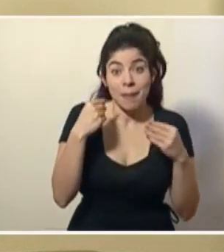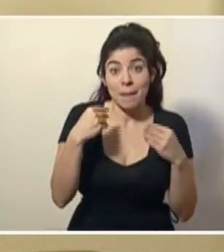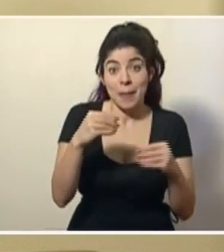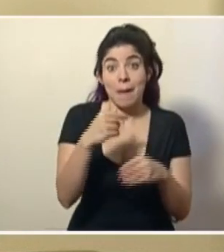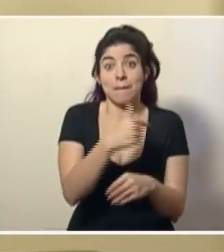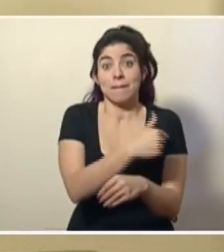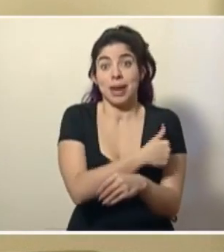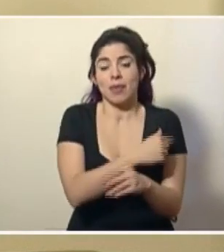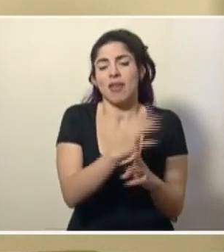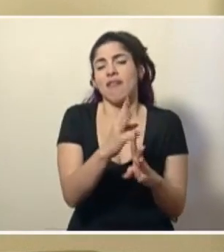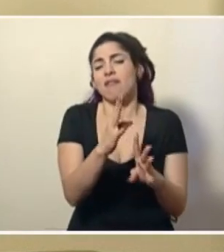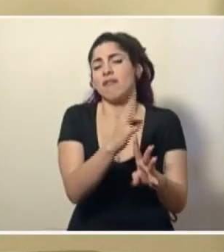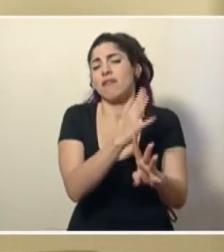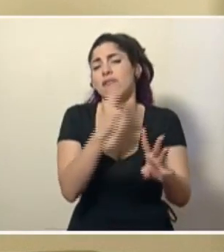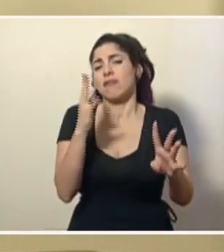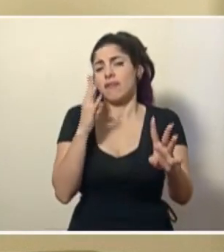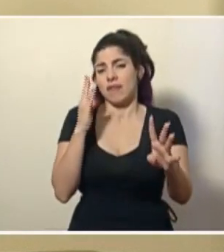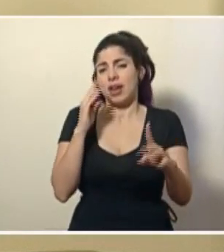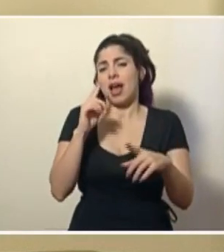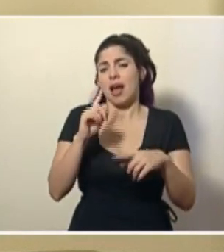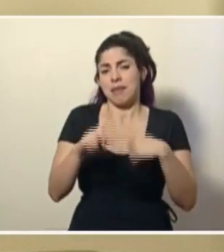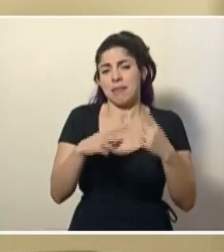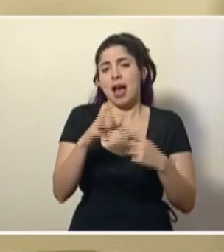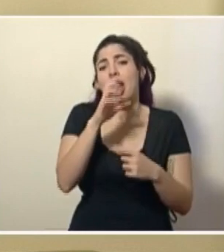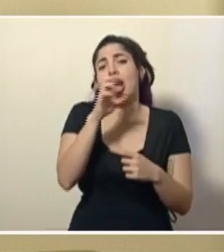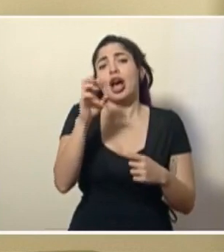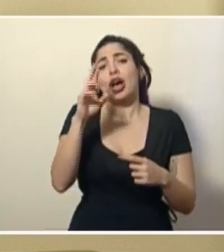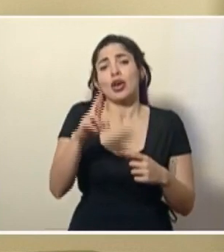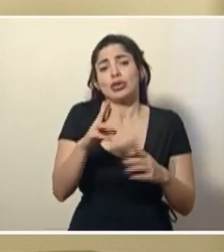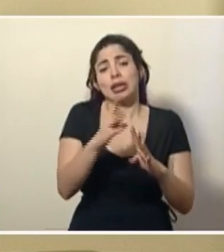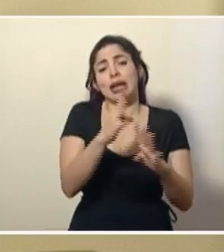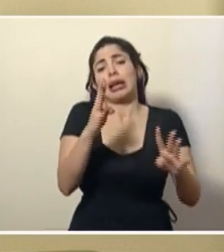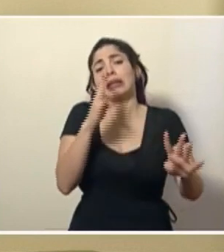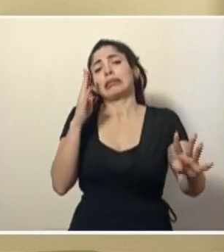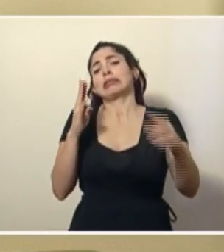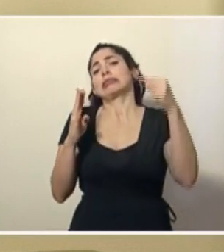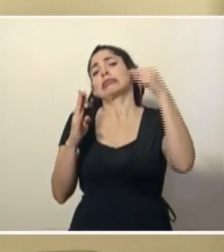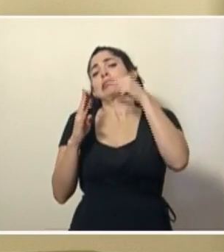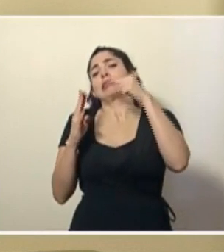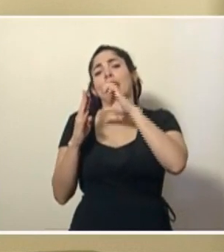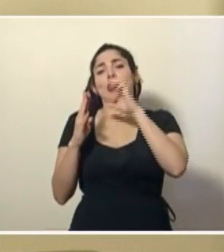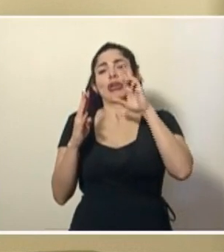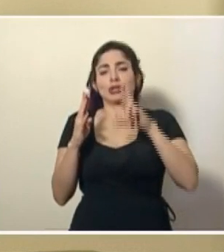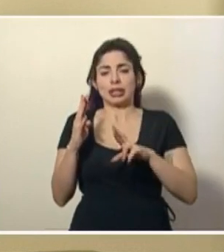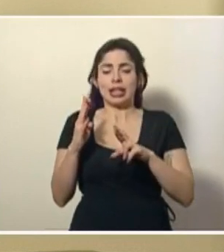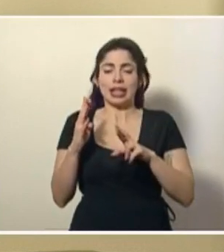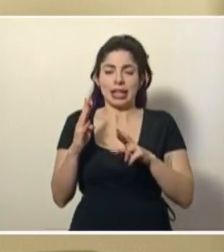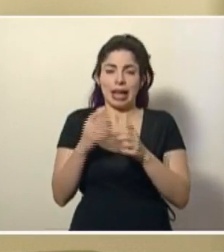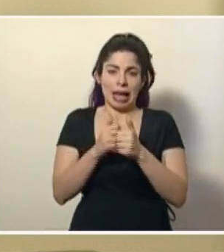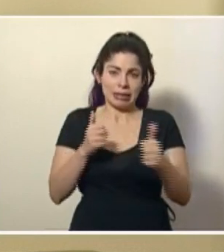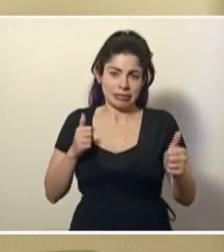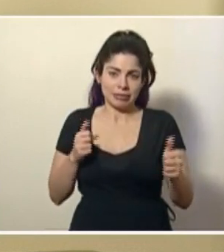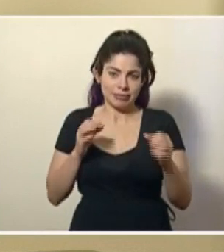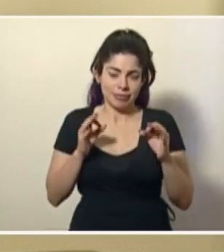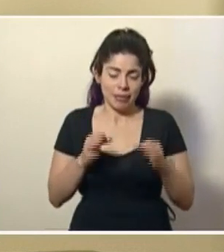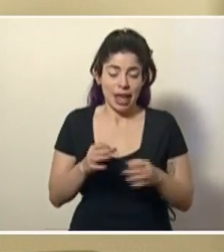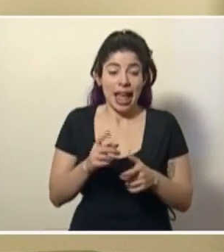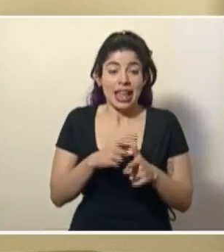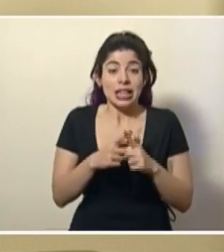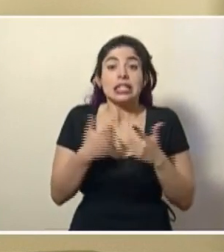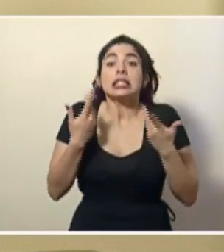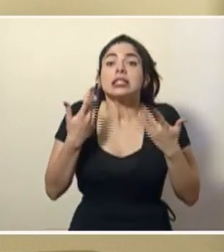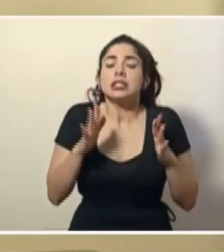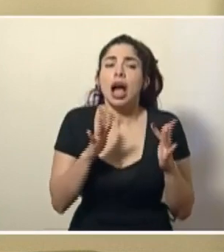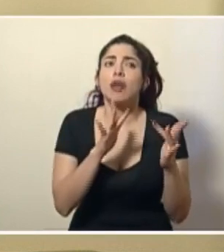disponibles, la fila va a ser larga y Costa Rica podría estar muy atrás en esa fila. Hemos tenido algunos